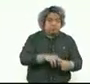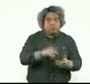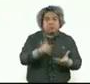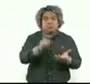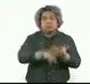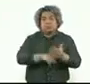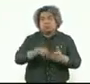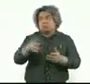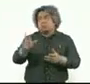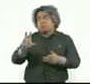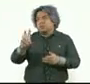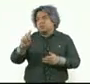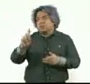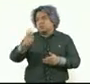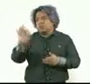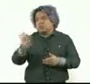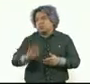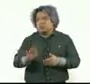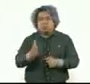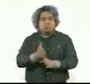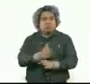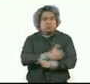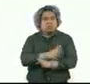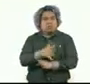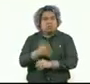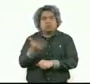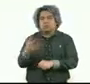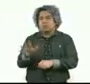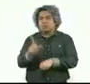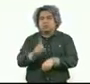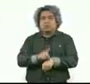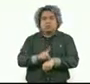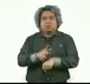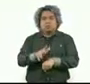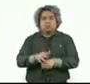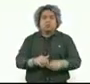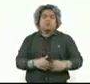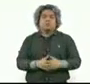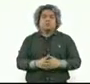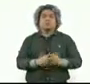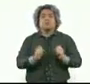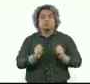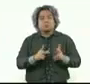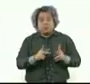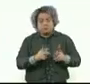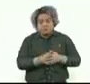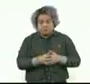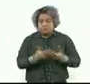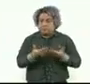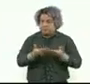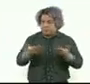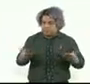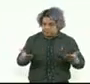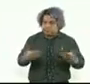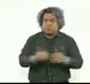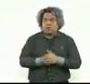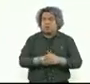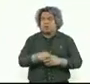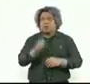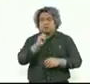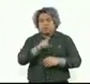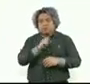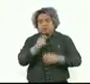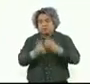que hace pues cerca de 10 días más o menos, ¿no?, que fue el pico máximo. Ahora, sé que también hay un retraso con relación